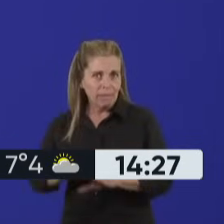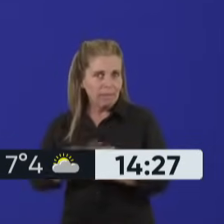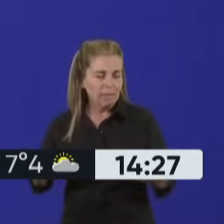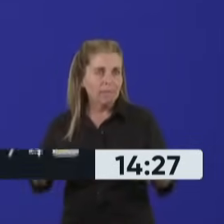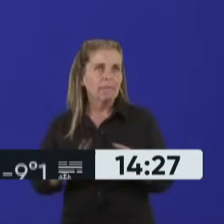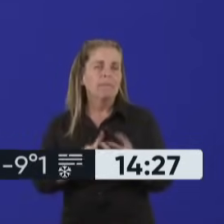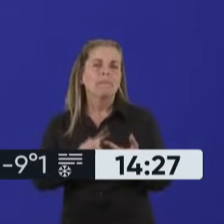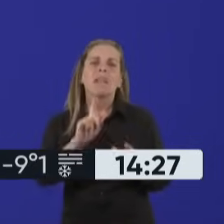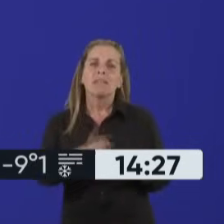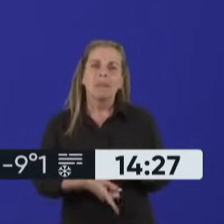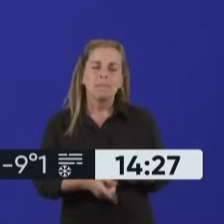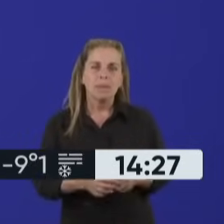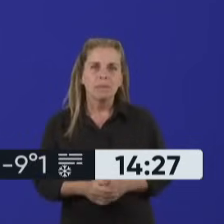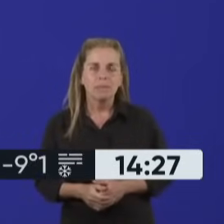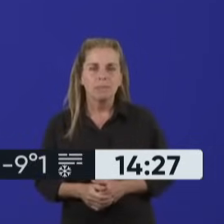Teníamos también